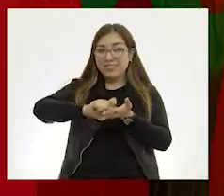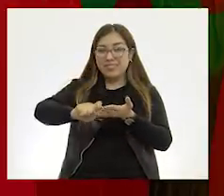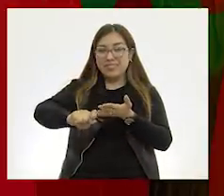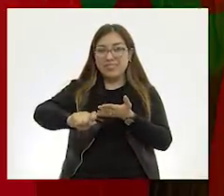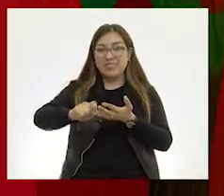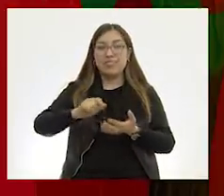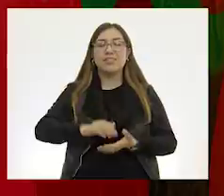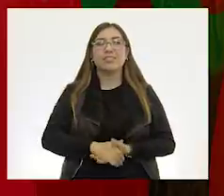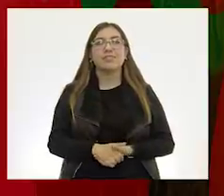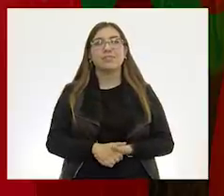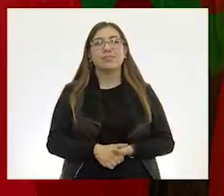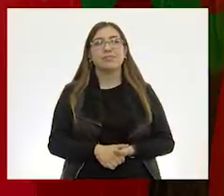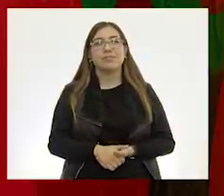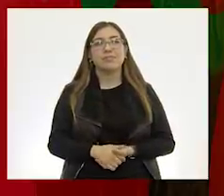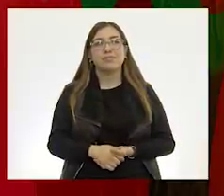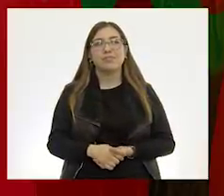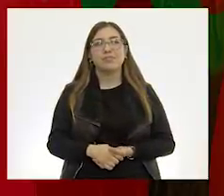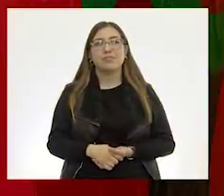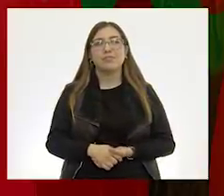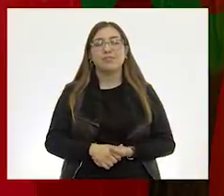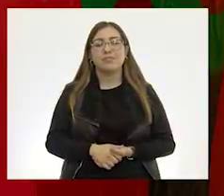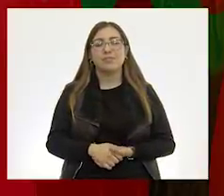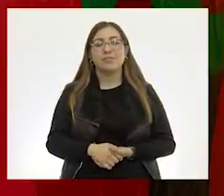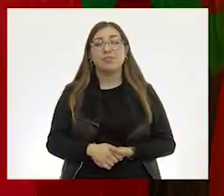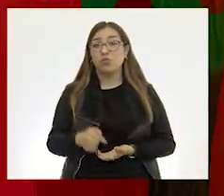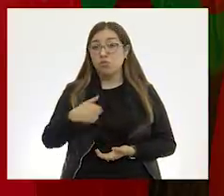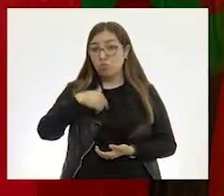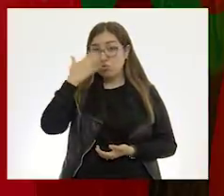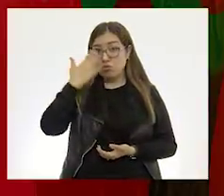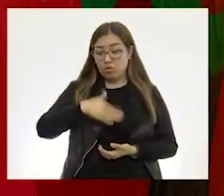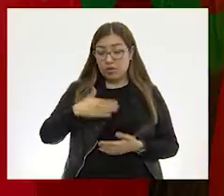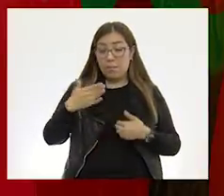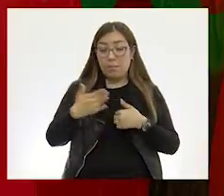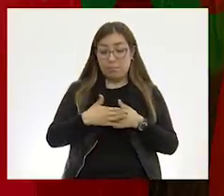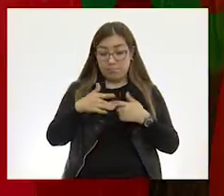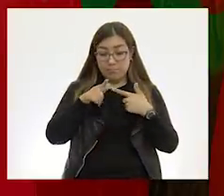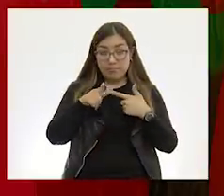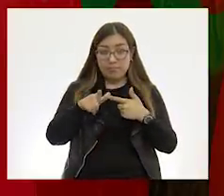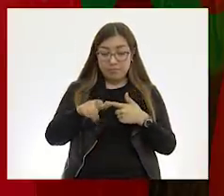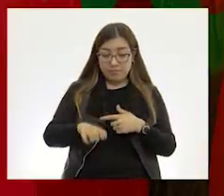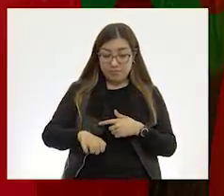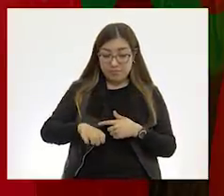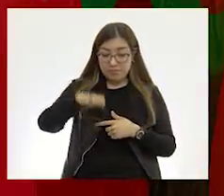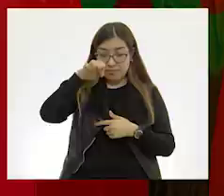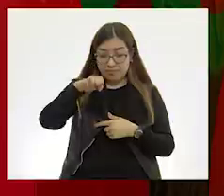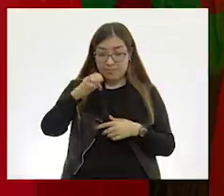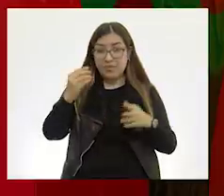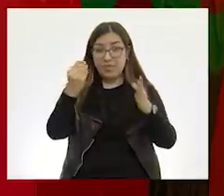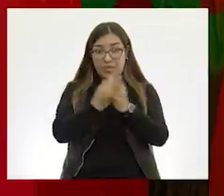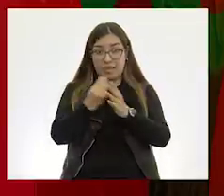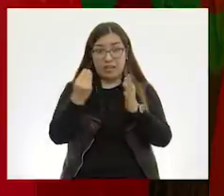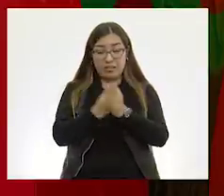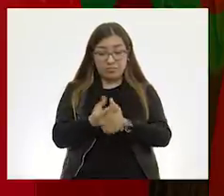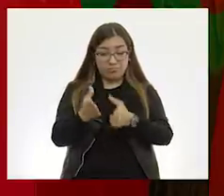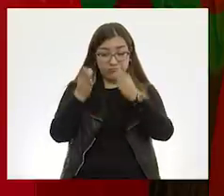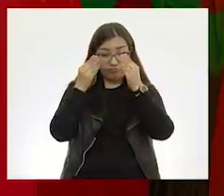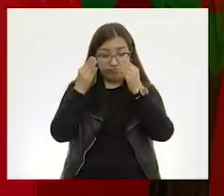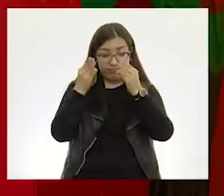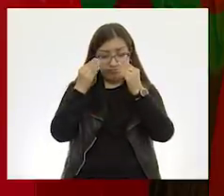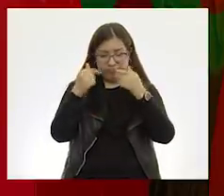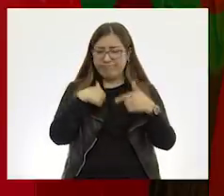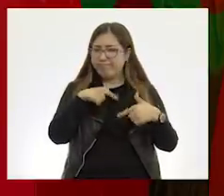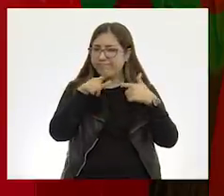yo sé que si sigo creciendo y tomando mis clases, voy a aprender eso